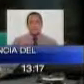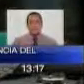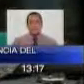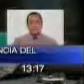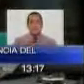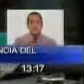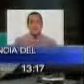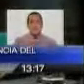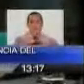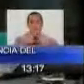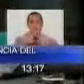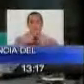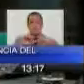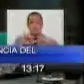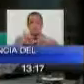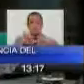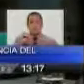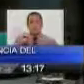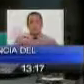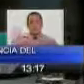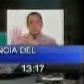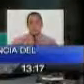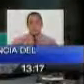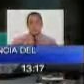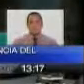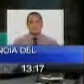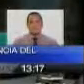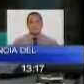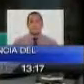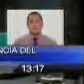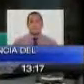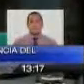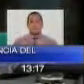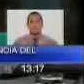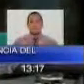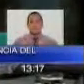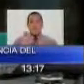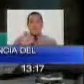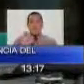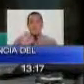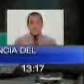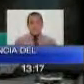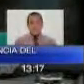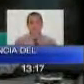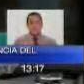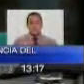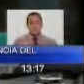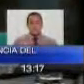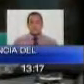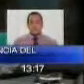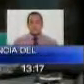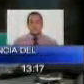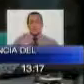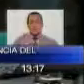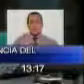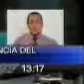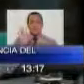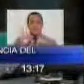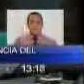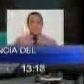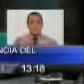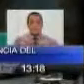ley 29.809, y también la ley de defensa del Estado. El decreto